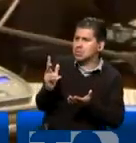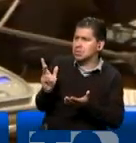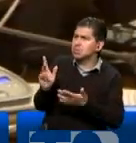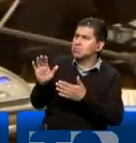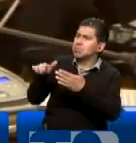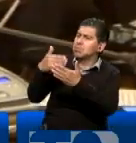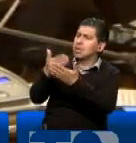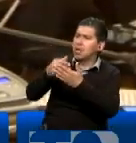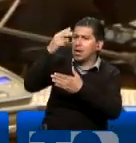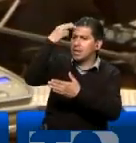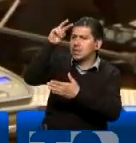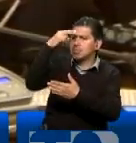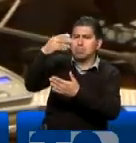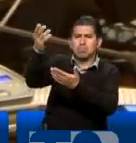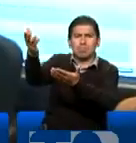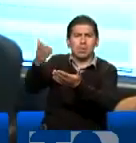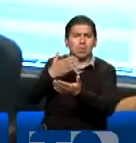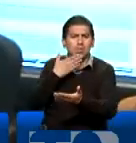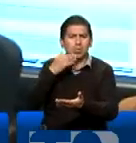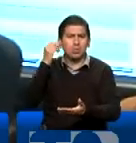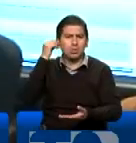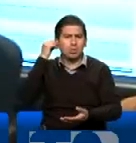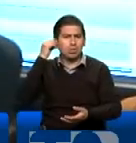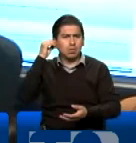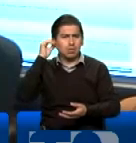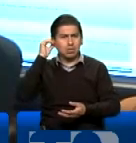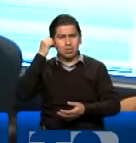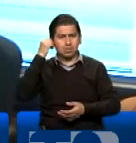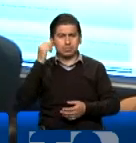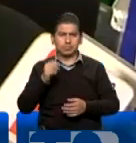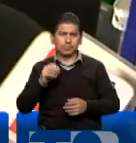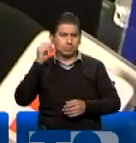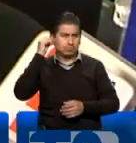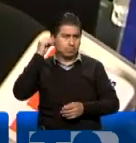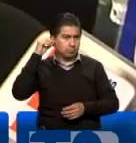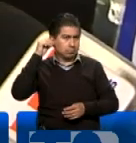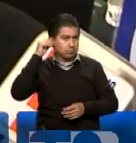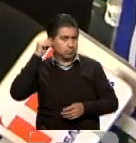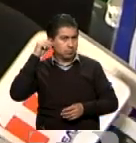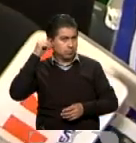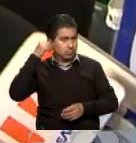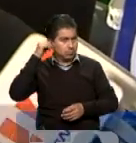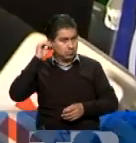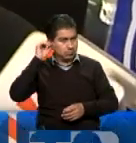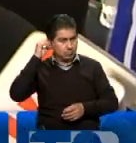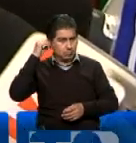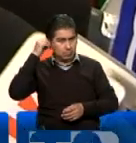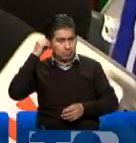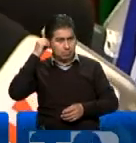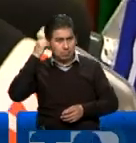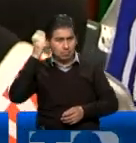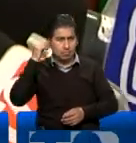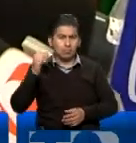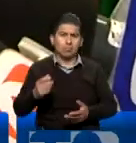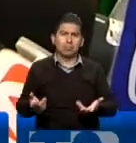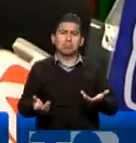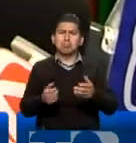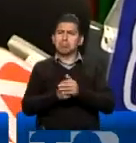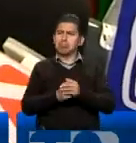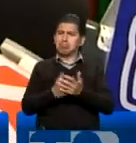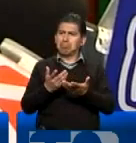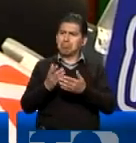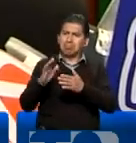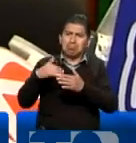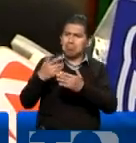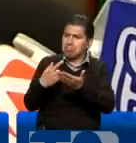el pedido de estos legisladores, por lo que dicen pedirán explicaciones. ¿Cuáles han sido las razones o las circunstancias por las que ellos ya